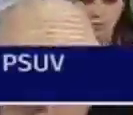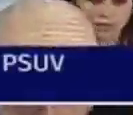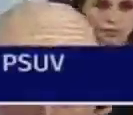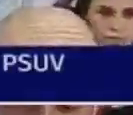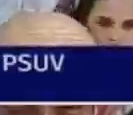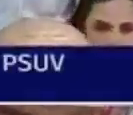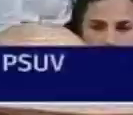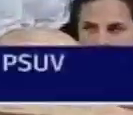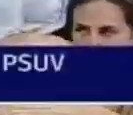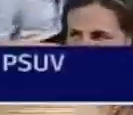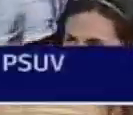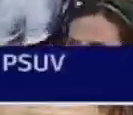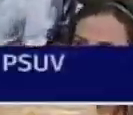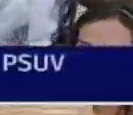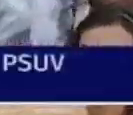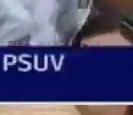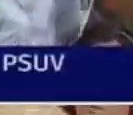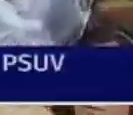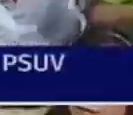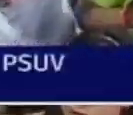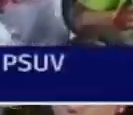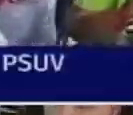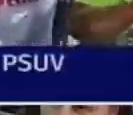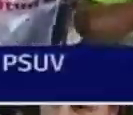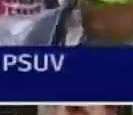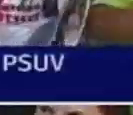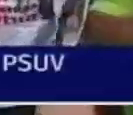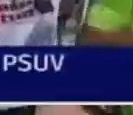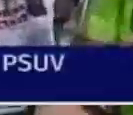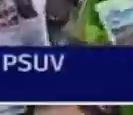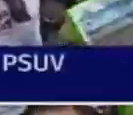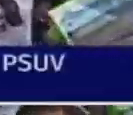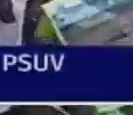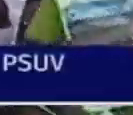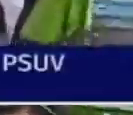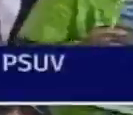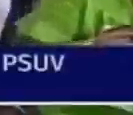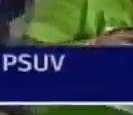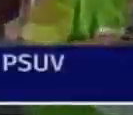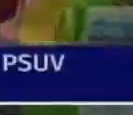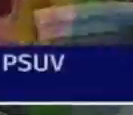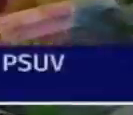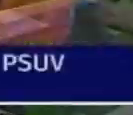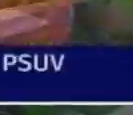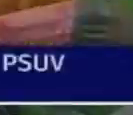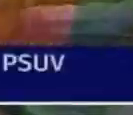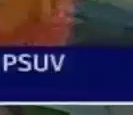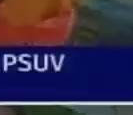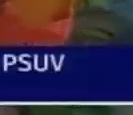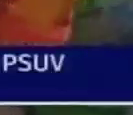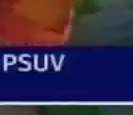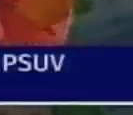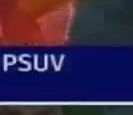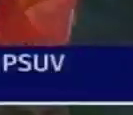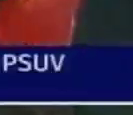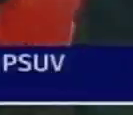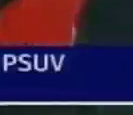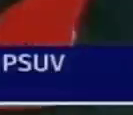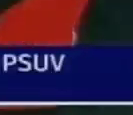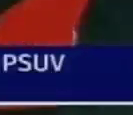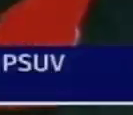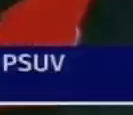te mataron, pero en nosotros dejaron para siempre tu